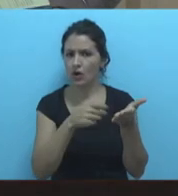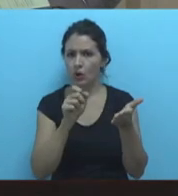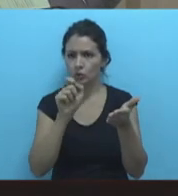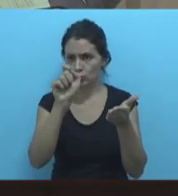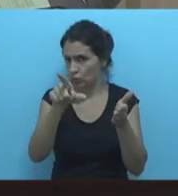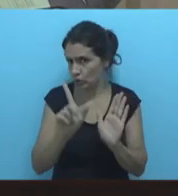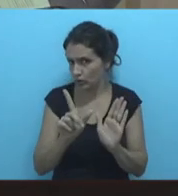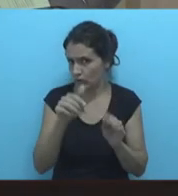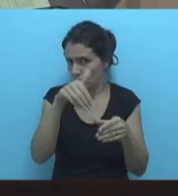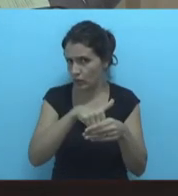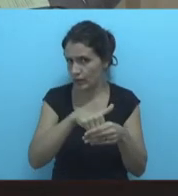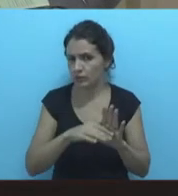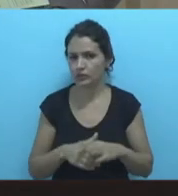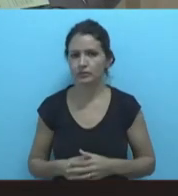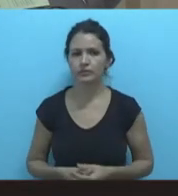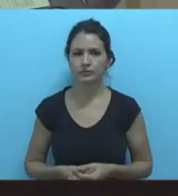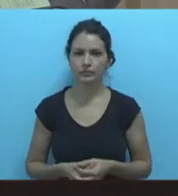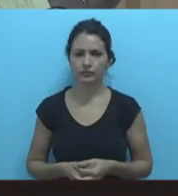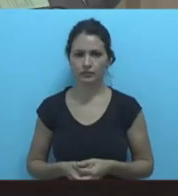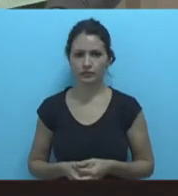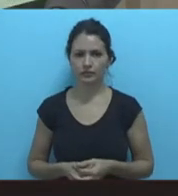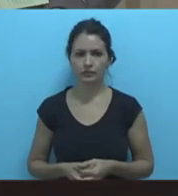presentado por usted, diputado. No.